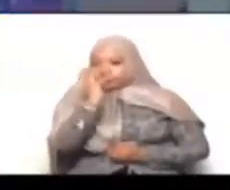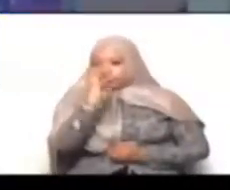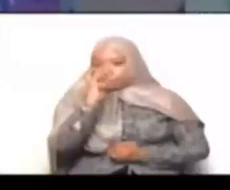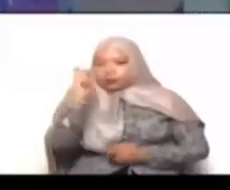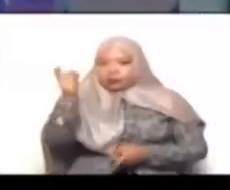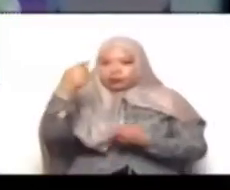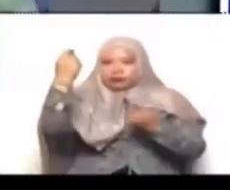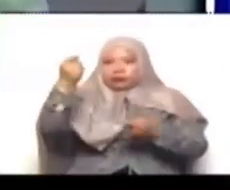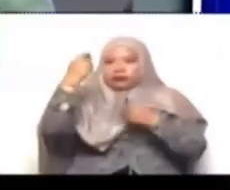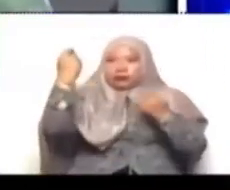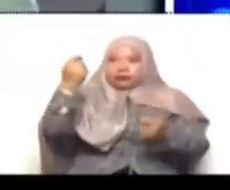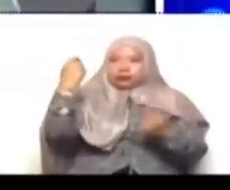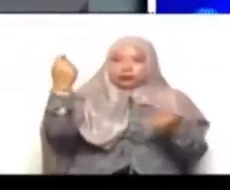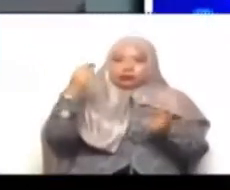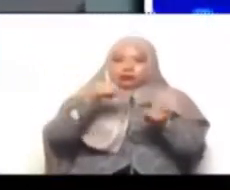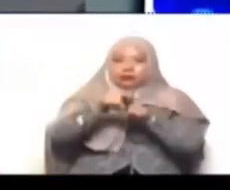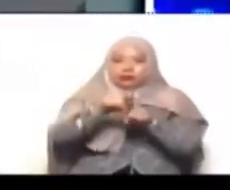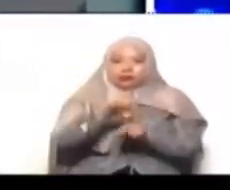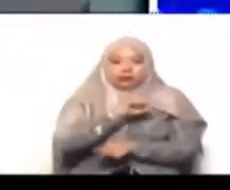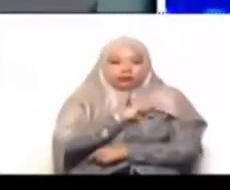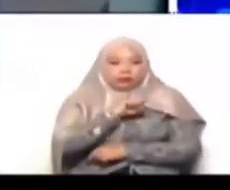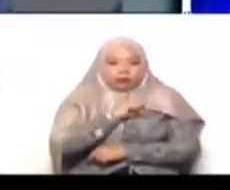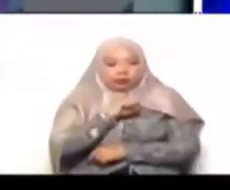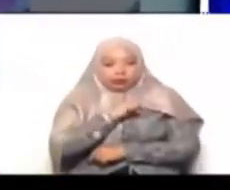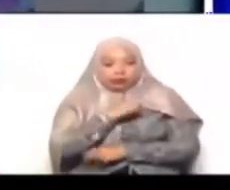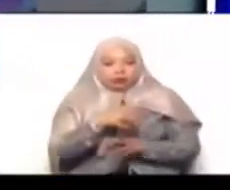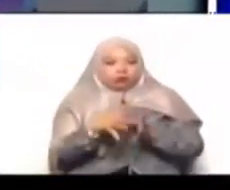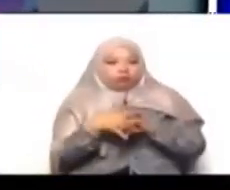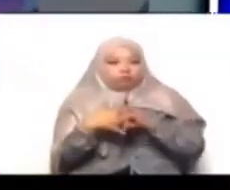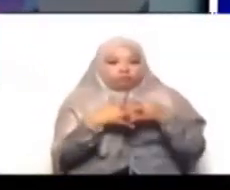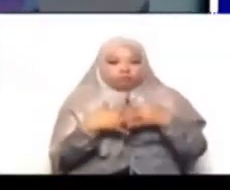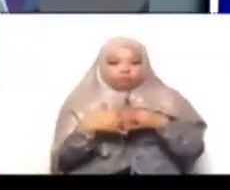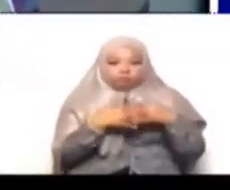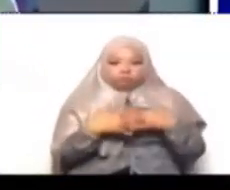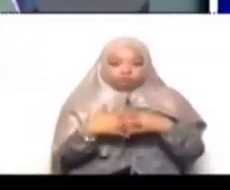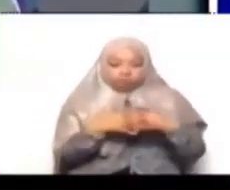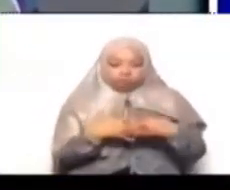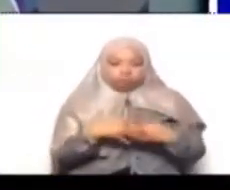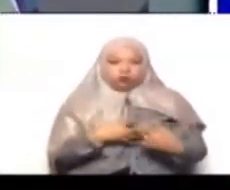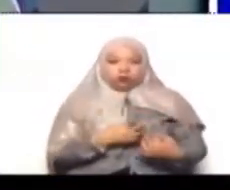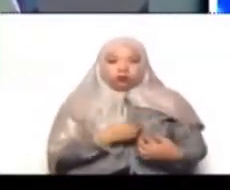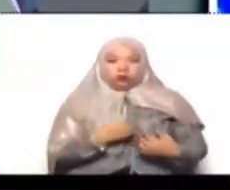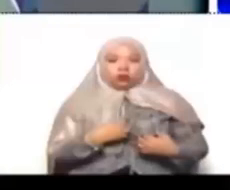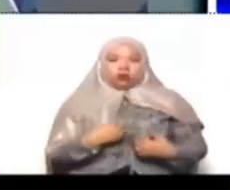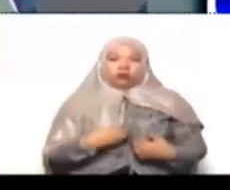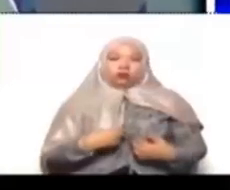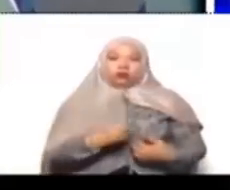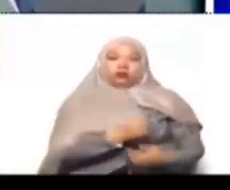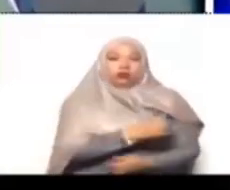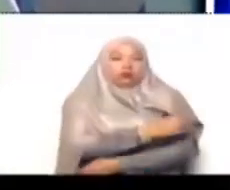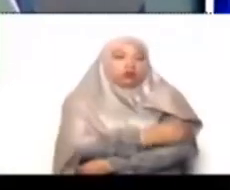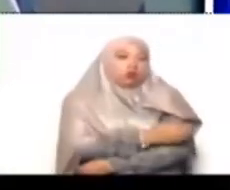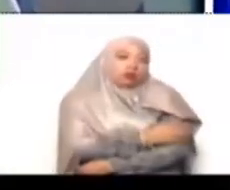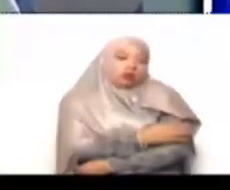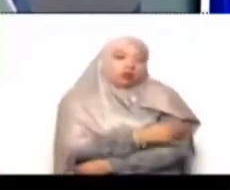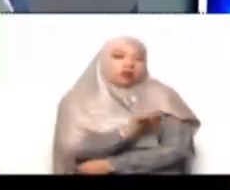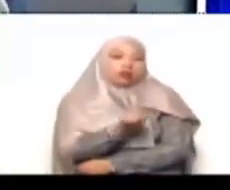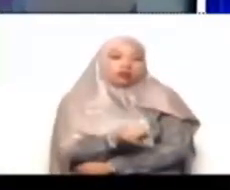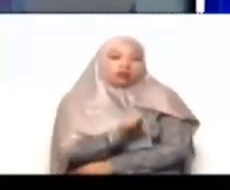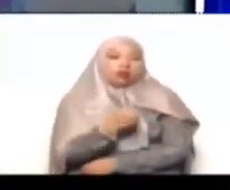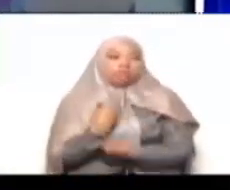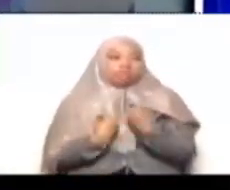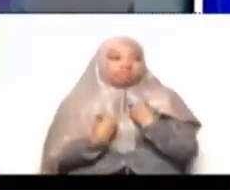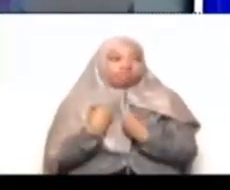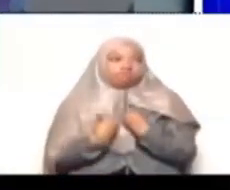campaña. Hay nervios en Washington. Hay nervios en los apellidos de la oligarquía.